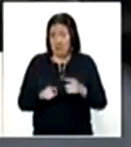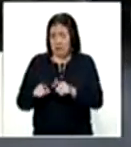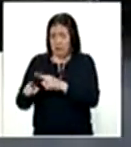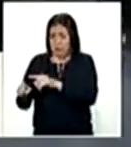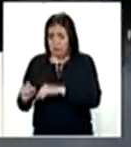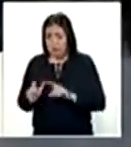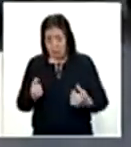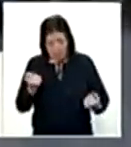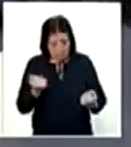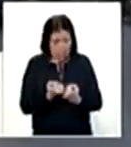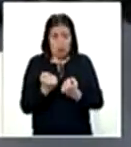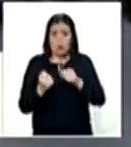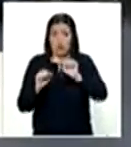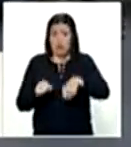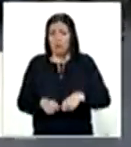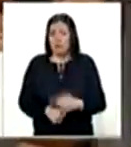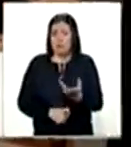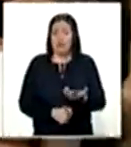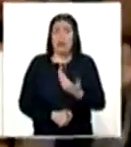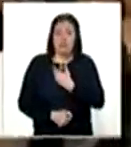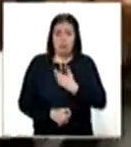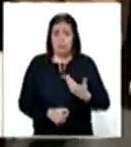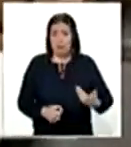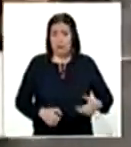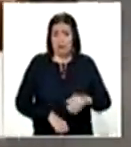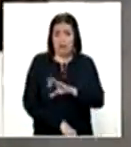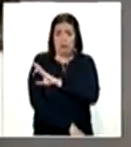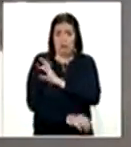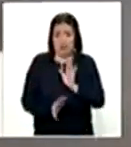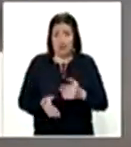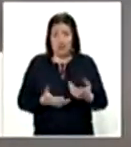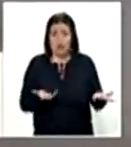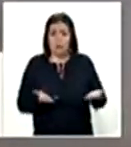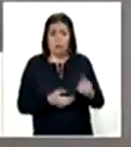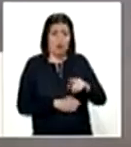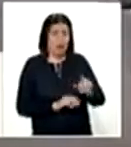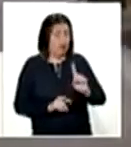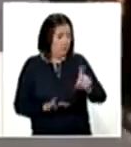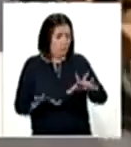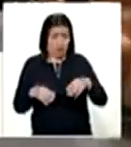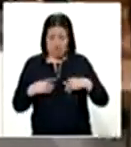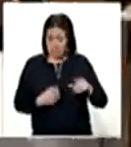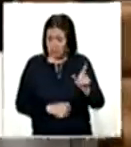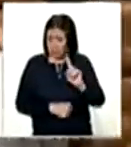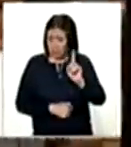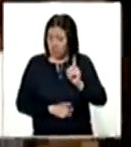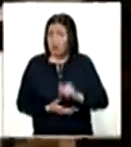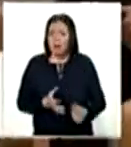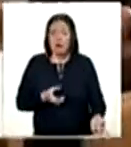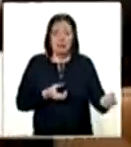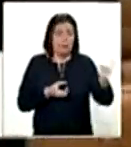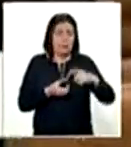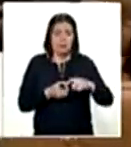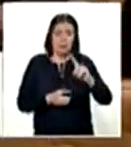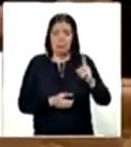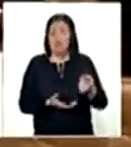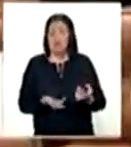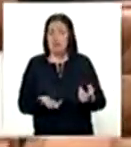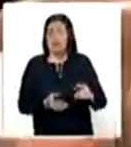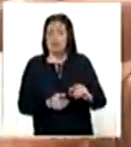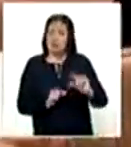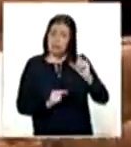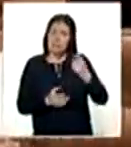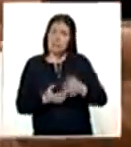su respaldo al titular del Ministerio Público durante una ceremonia en la que rechazaron cualquier intromisión política hacia la función